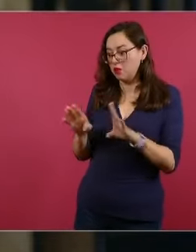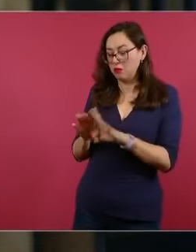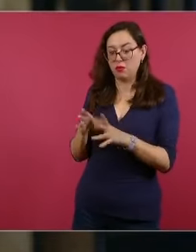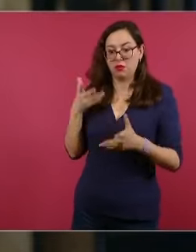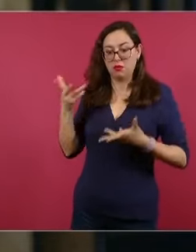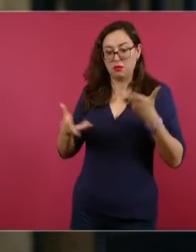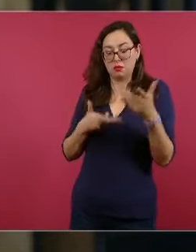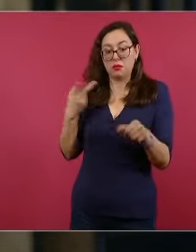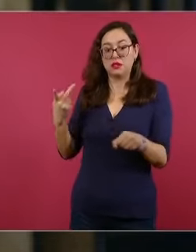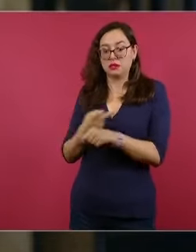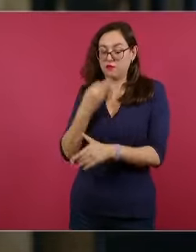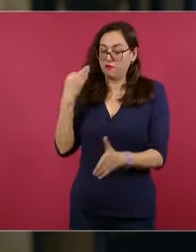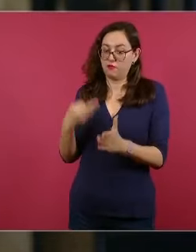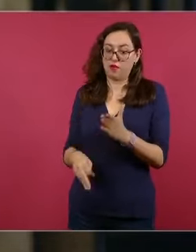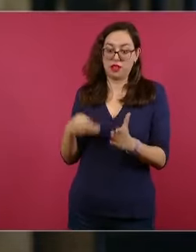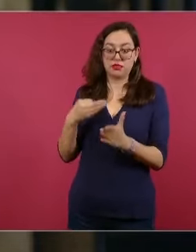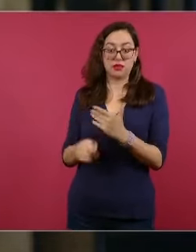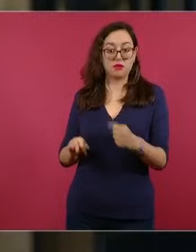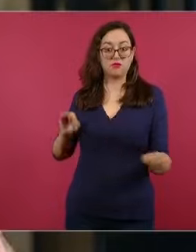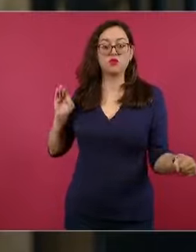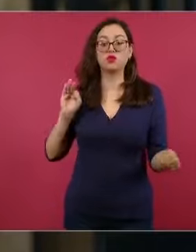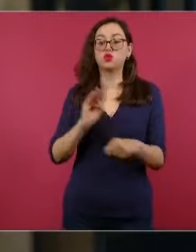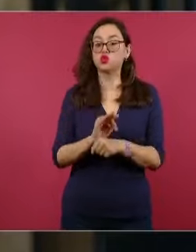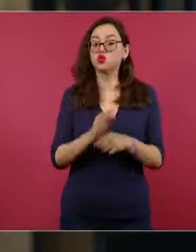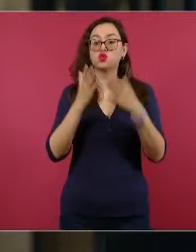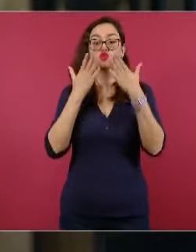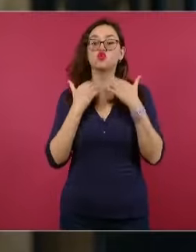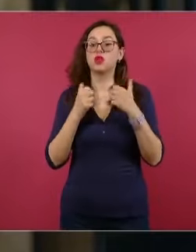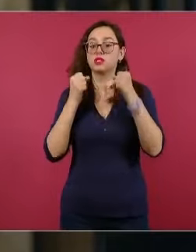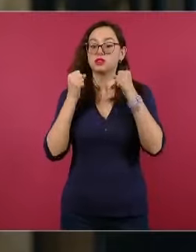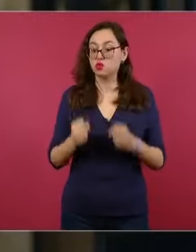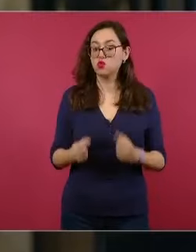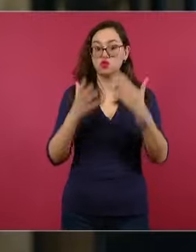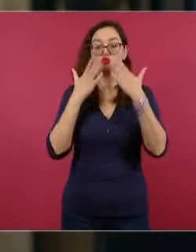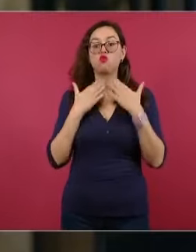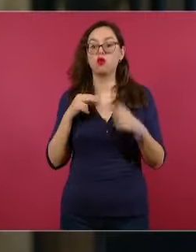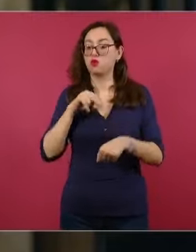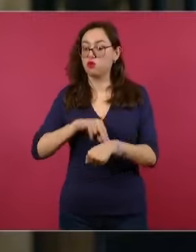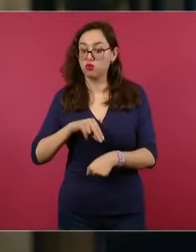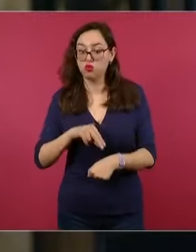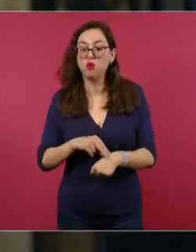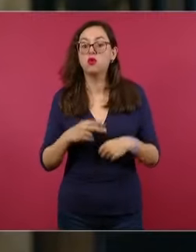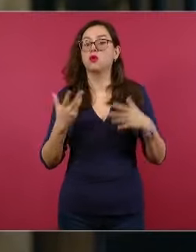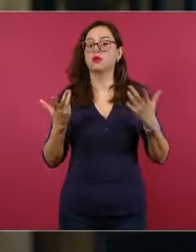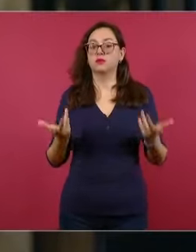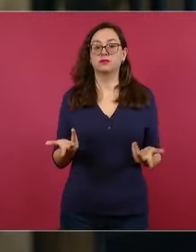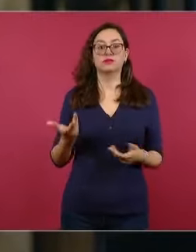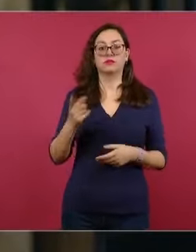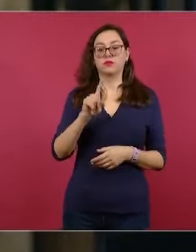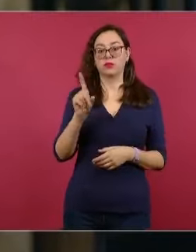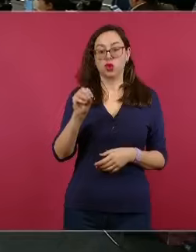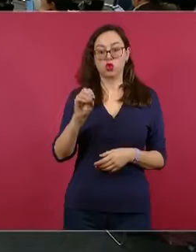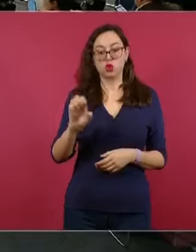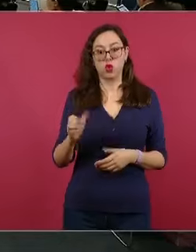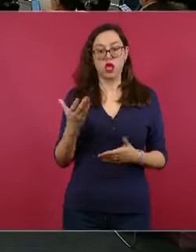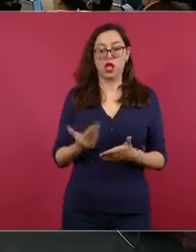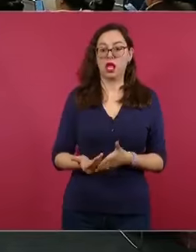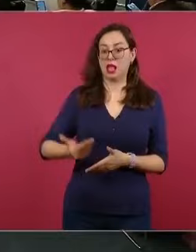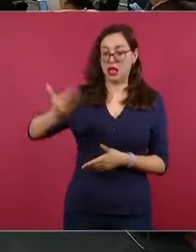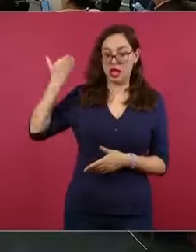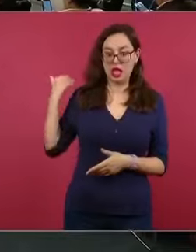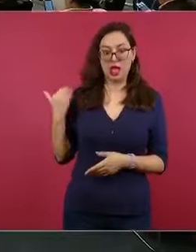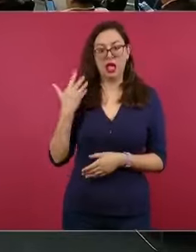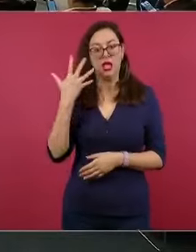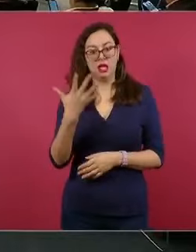en la cuestión de su seguridad social no tienen seguro eh suer robedo se había comprometido hace aproximadamente 5 meses que